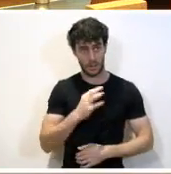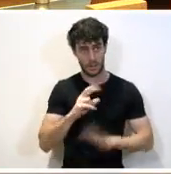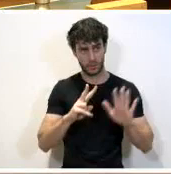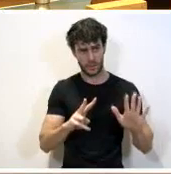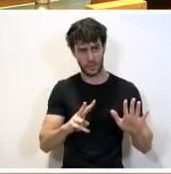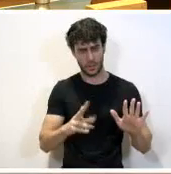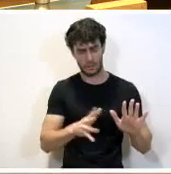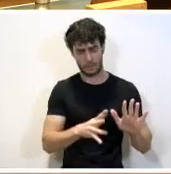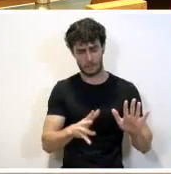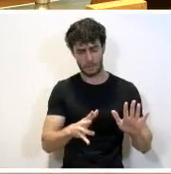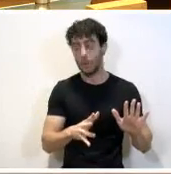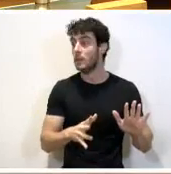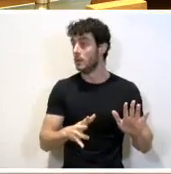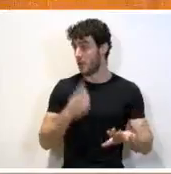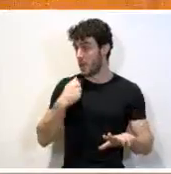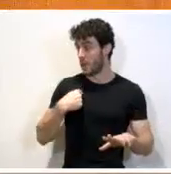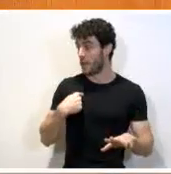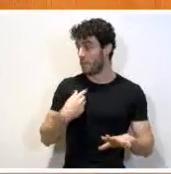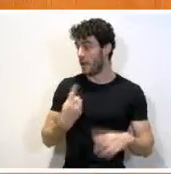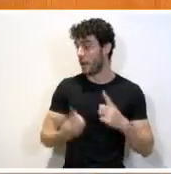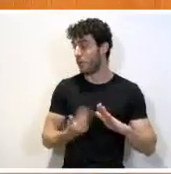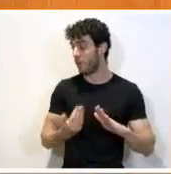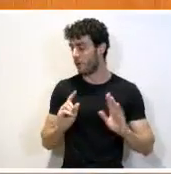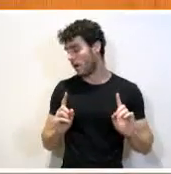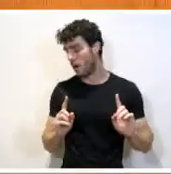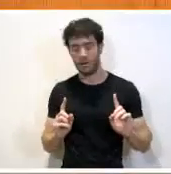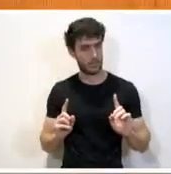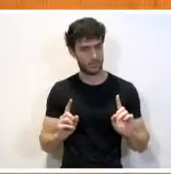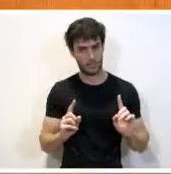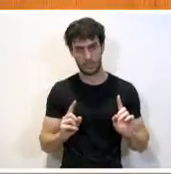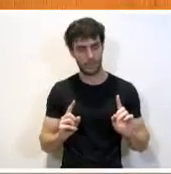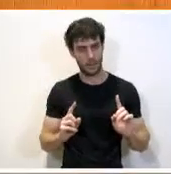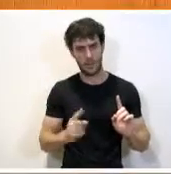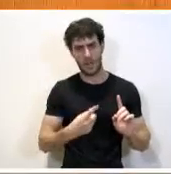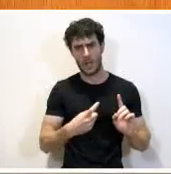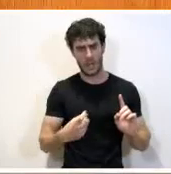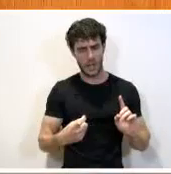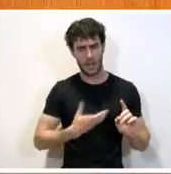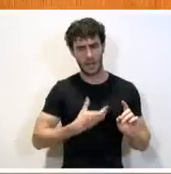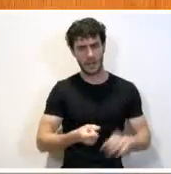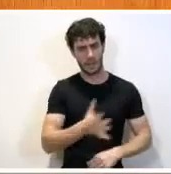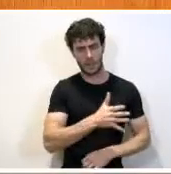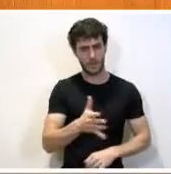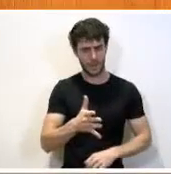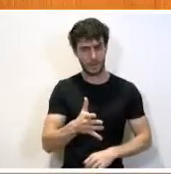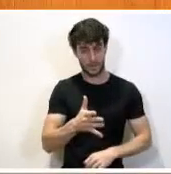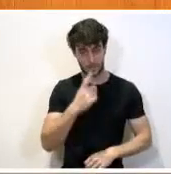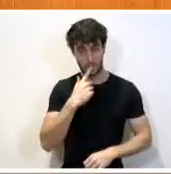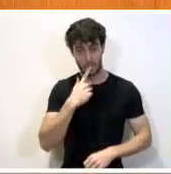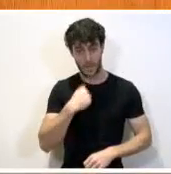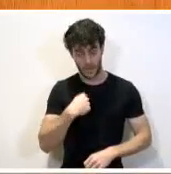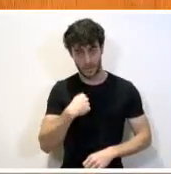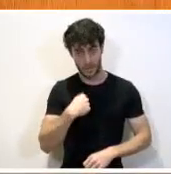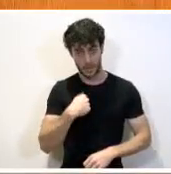no vaya a ser que me acusen de quitarles alguna, que tiene en torno a 100 alcaldías, diga que